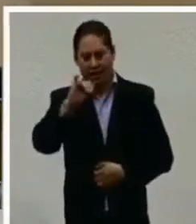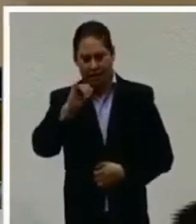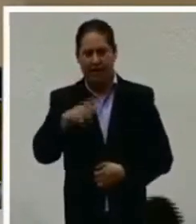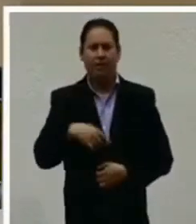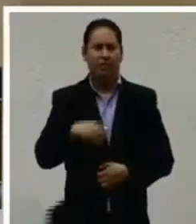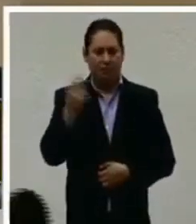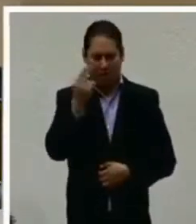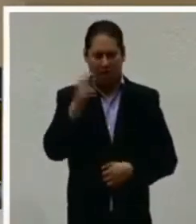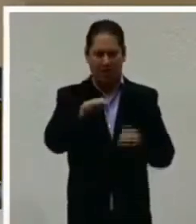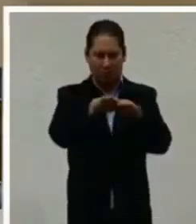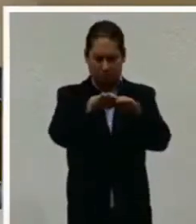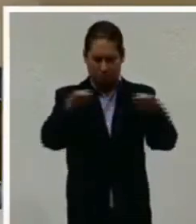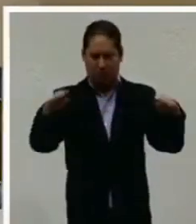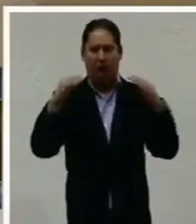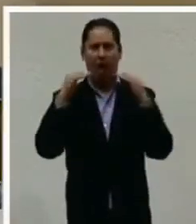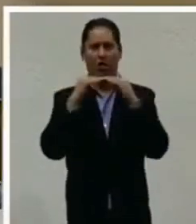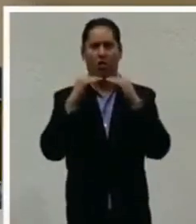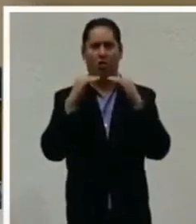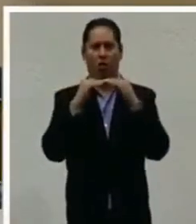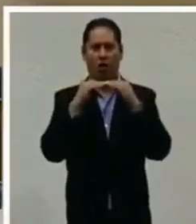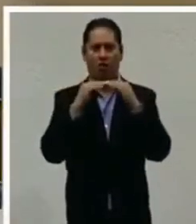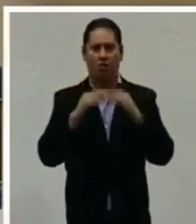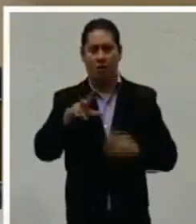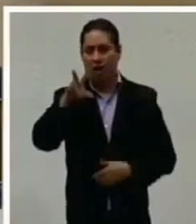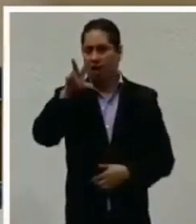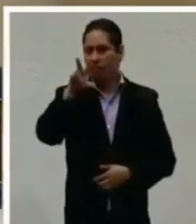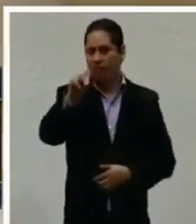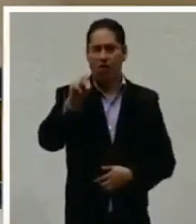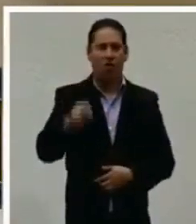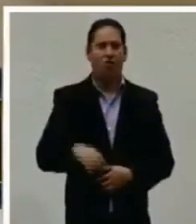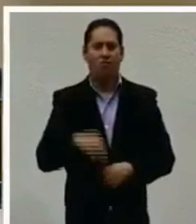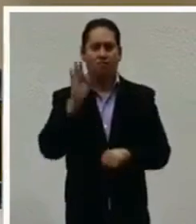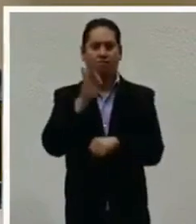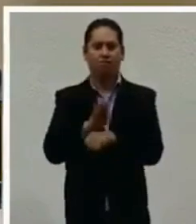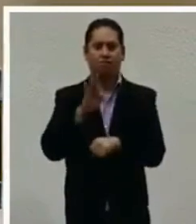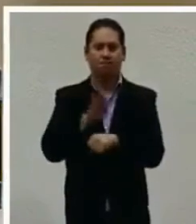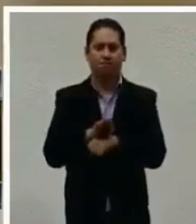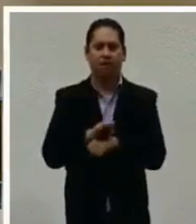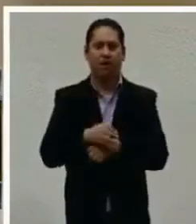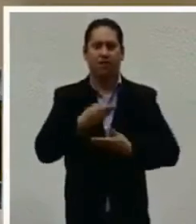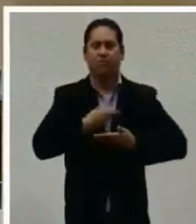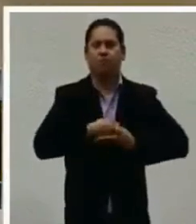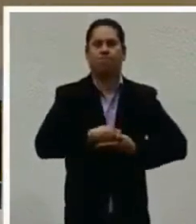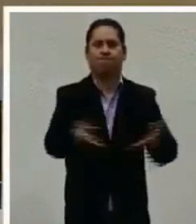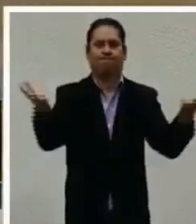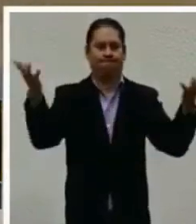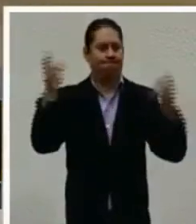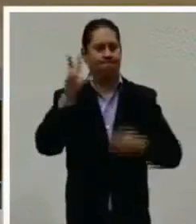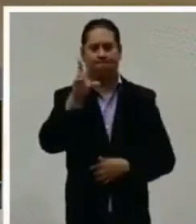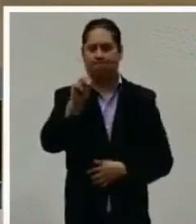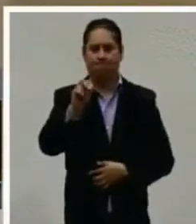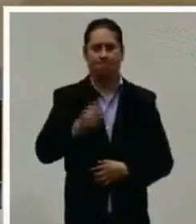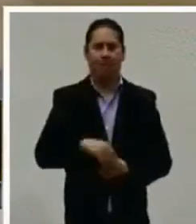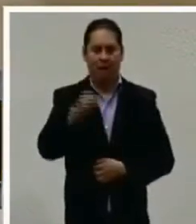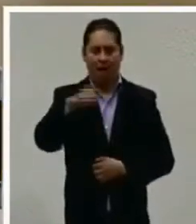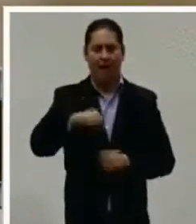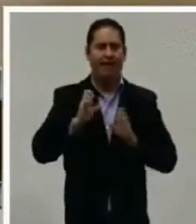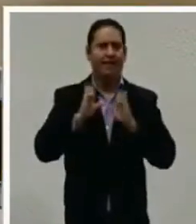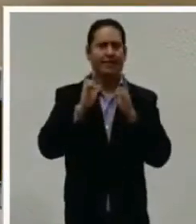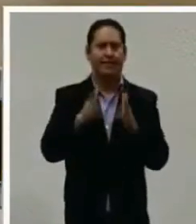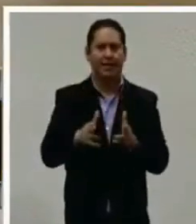parejo, pero lo que no vamos a nunca solapar ni defender es el dispendio de recursos. Y en Chiapas ha